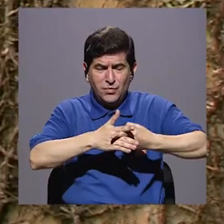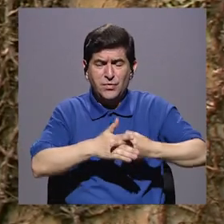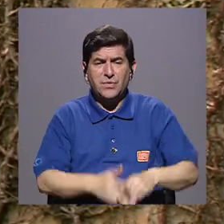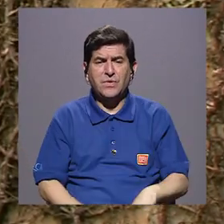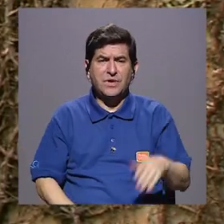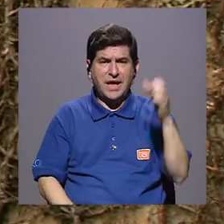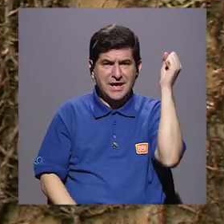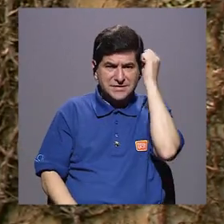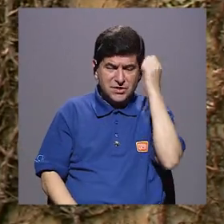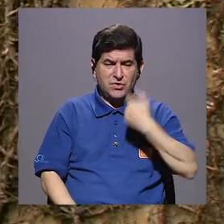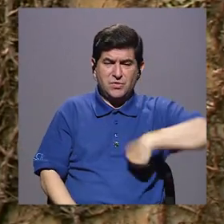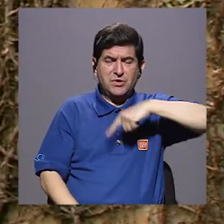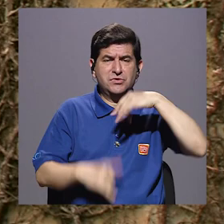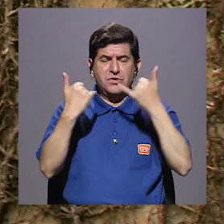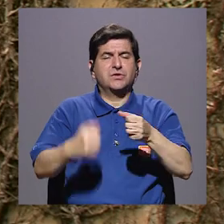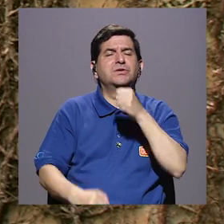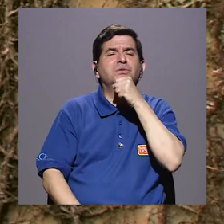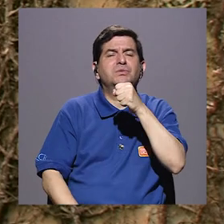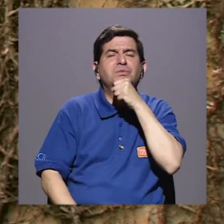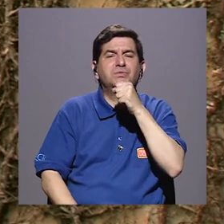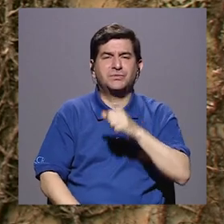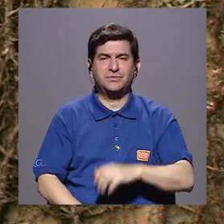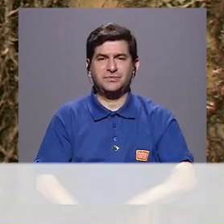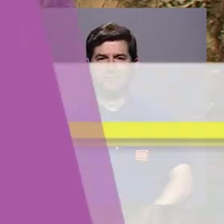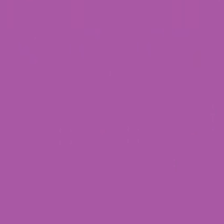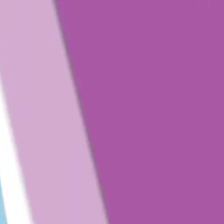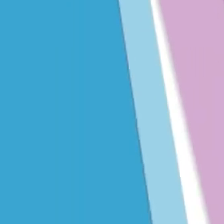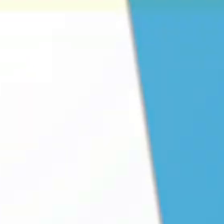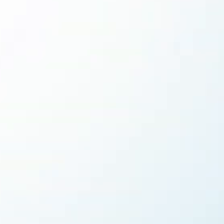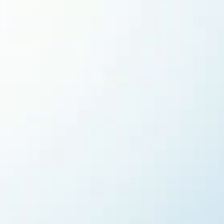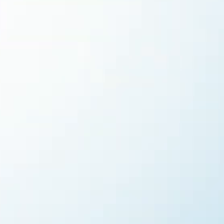una sarcopenia cuando estamos viejos.